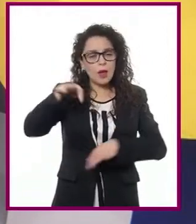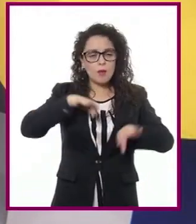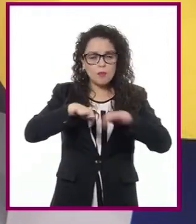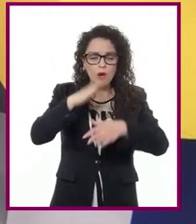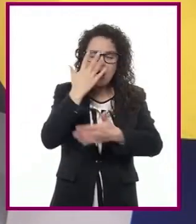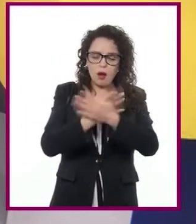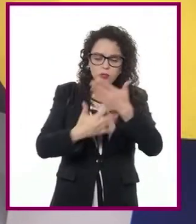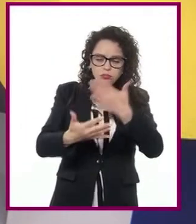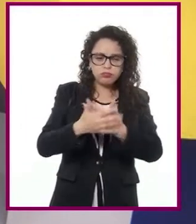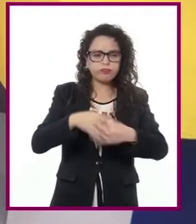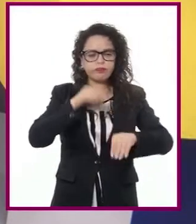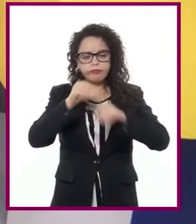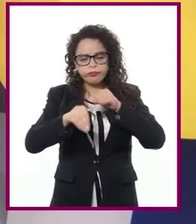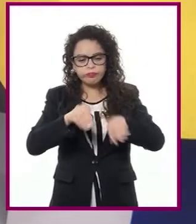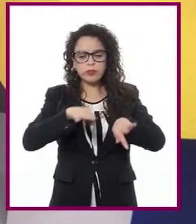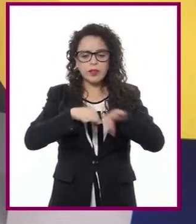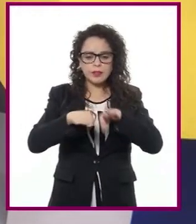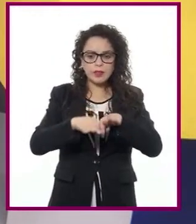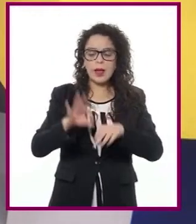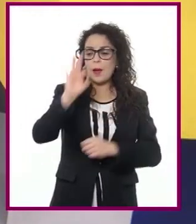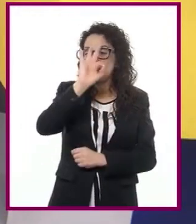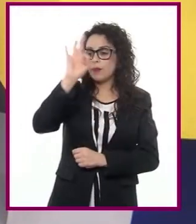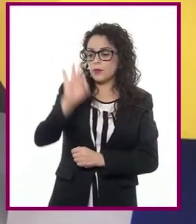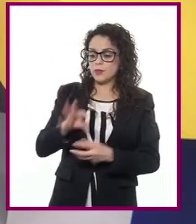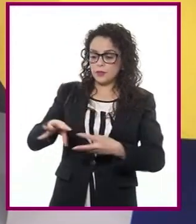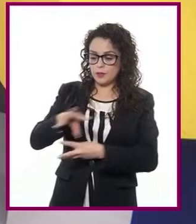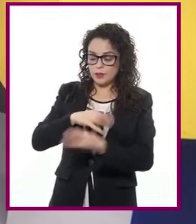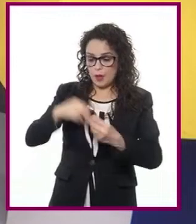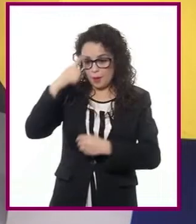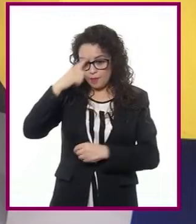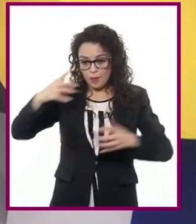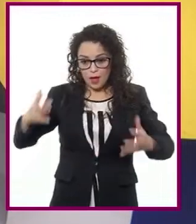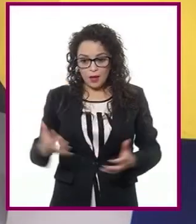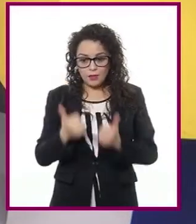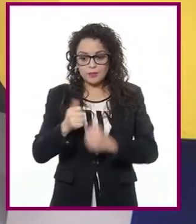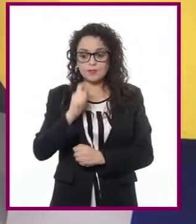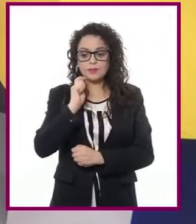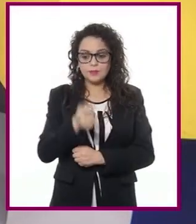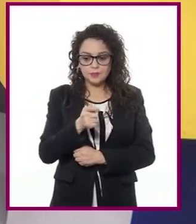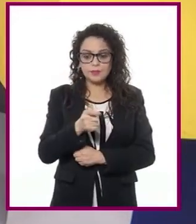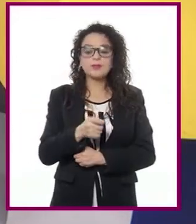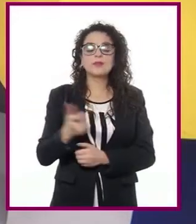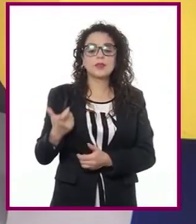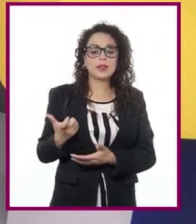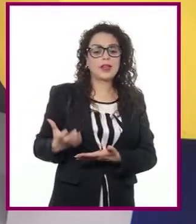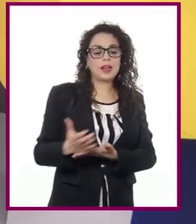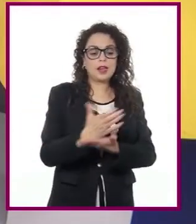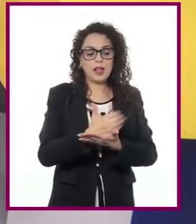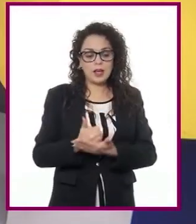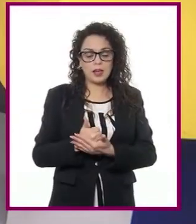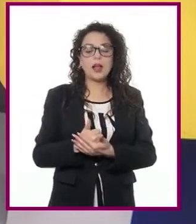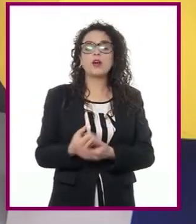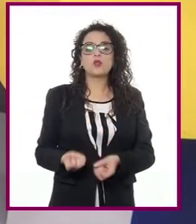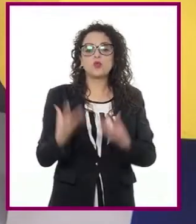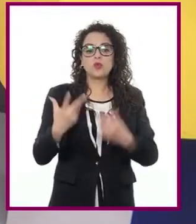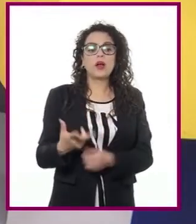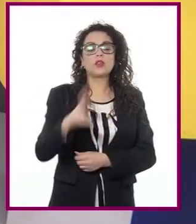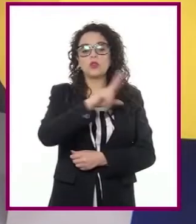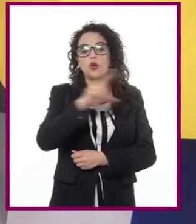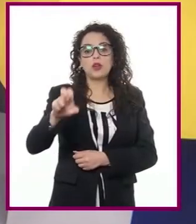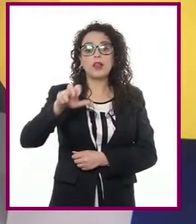mano de obra, el porcentaje de recuperación para obtener el precio final del producto debe ser de